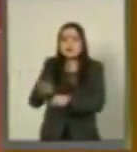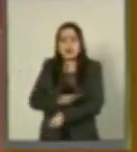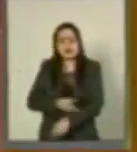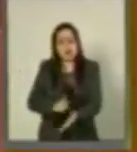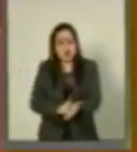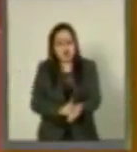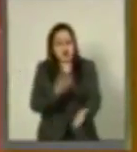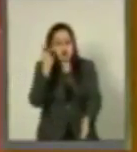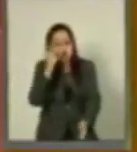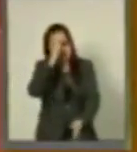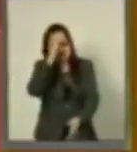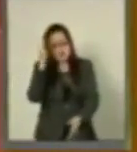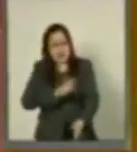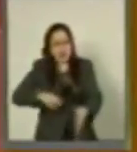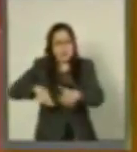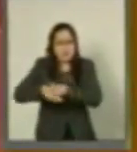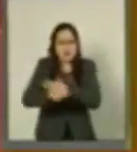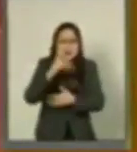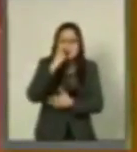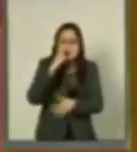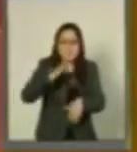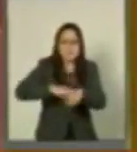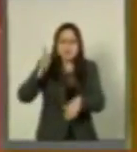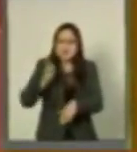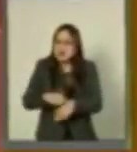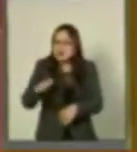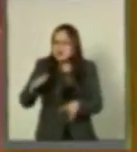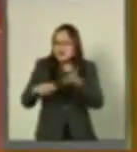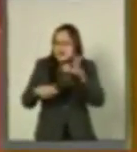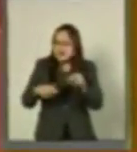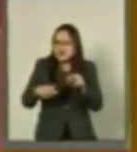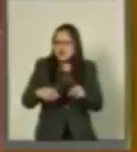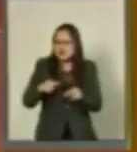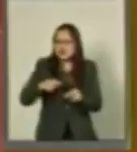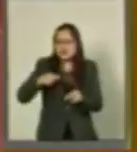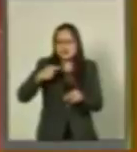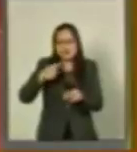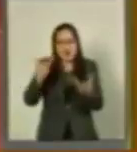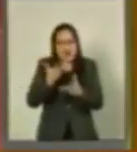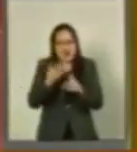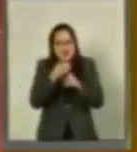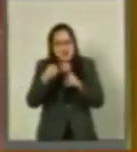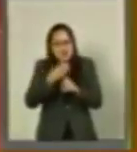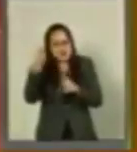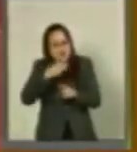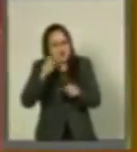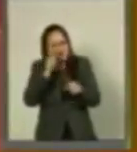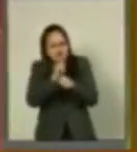más armas y más policías y más operativos